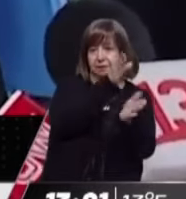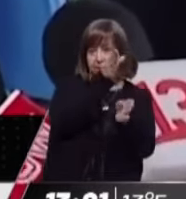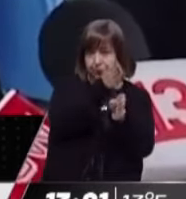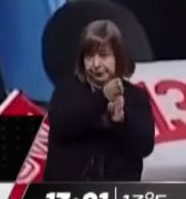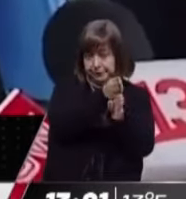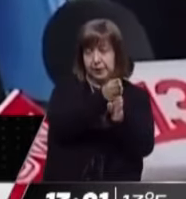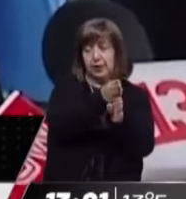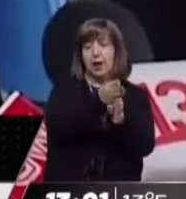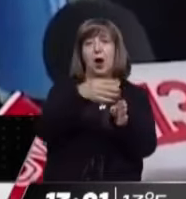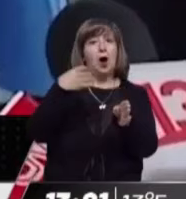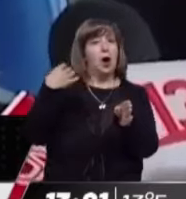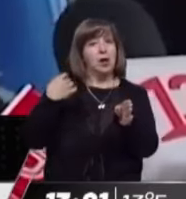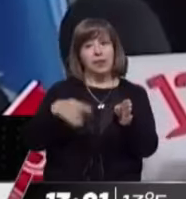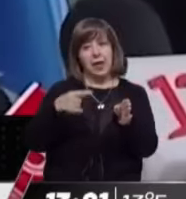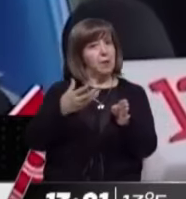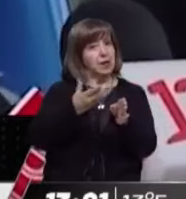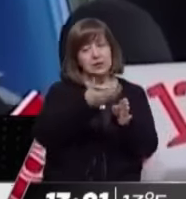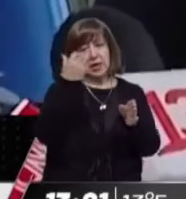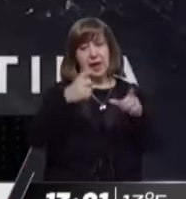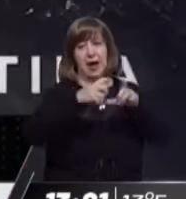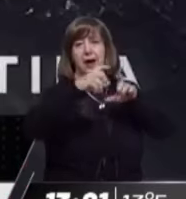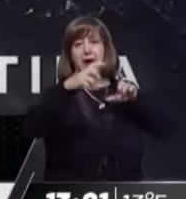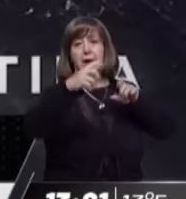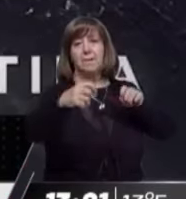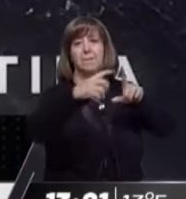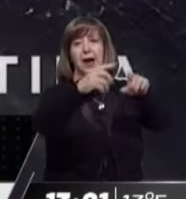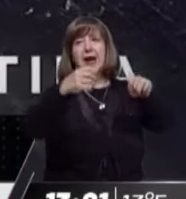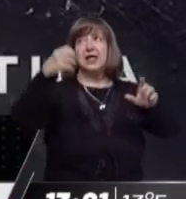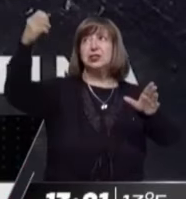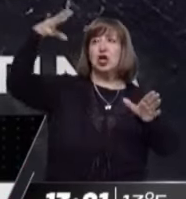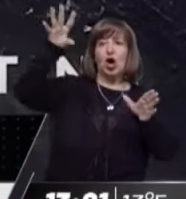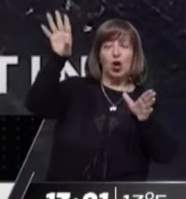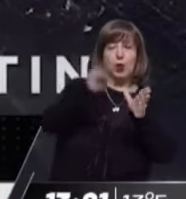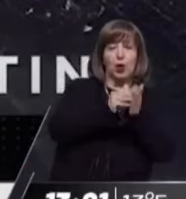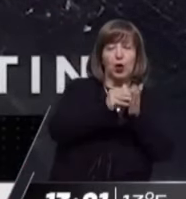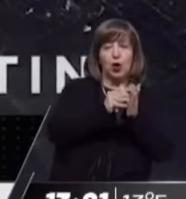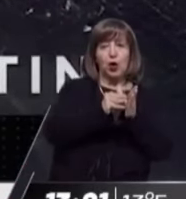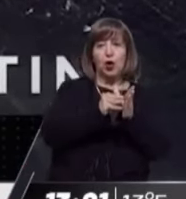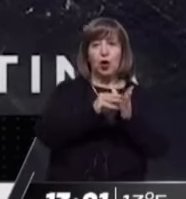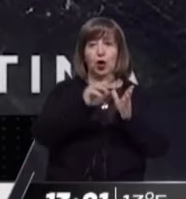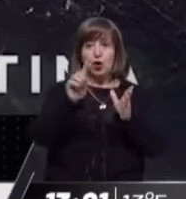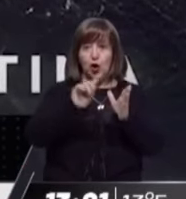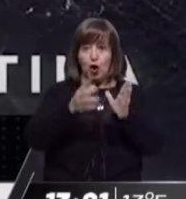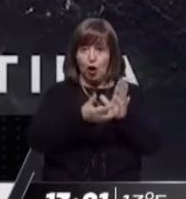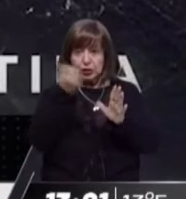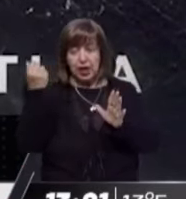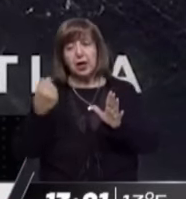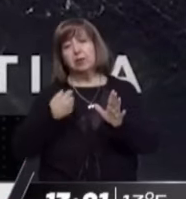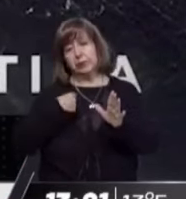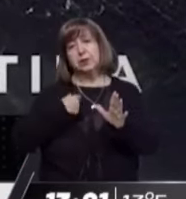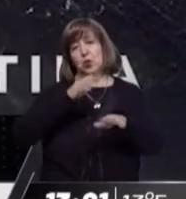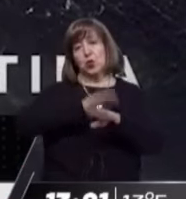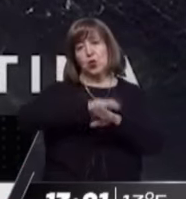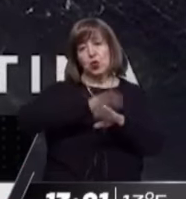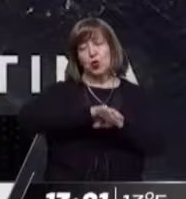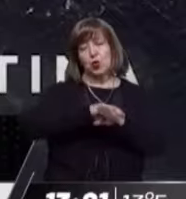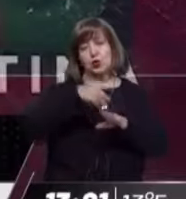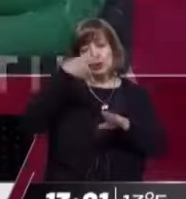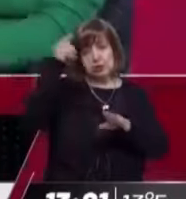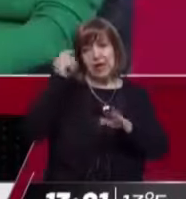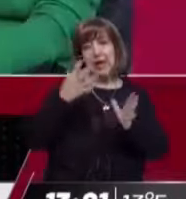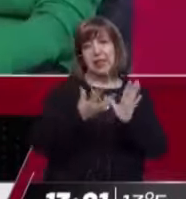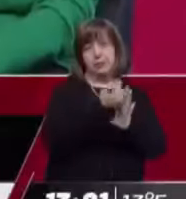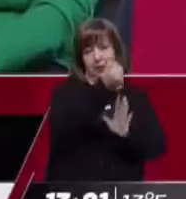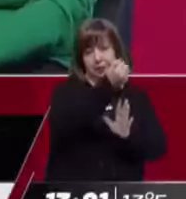deben retirar esos paneles solares a la brevedad o lo vamos a hacer nosotros. Juan, esto termina acá con